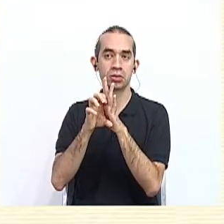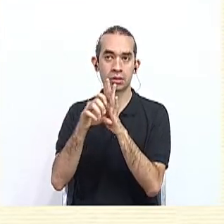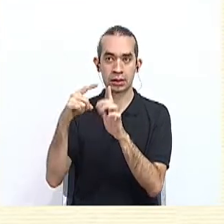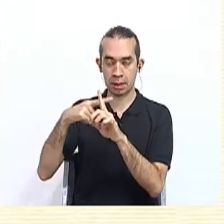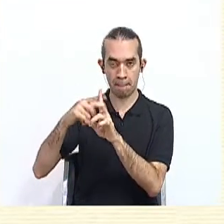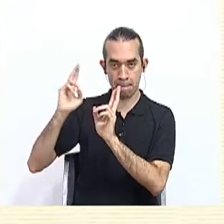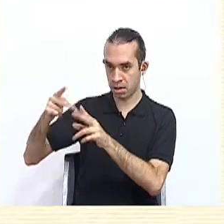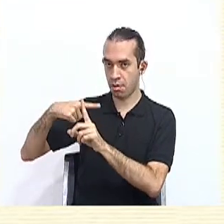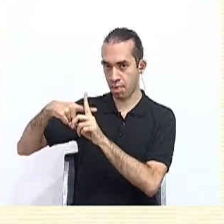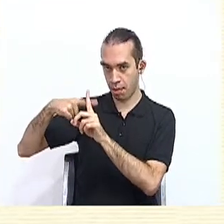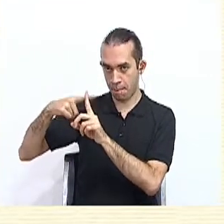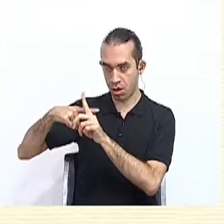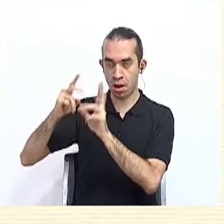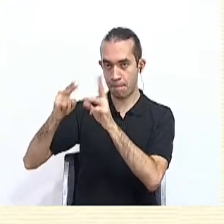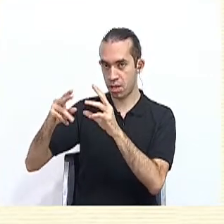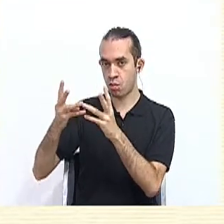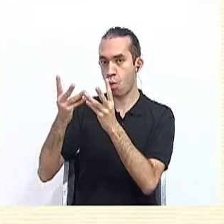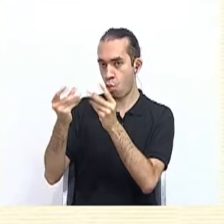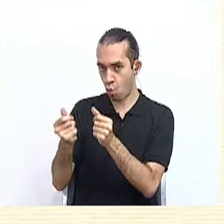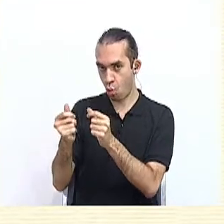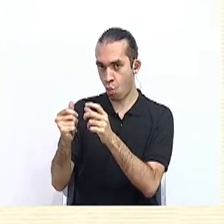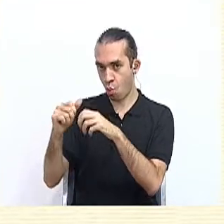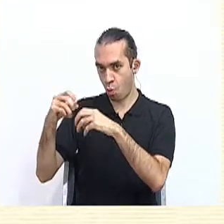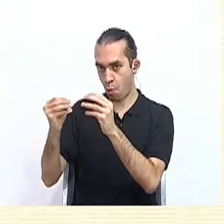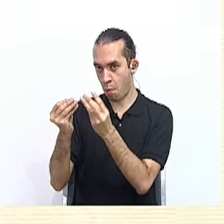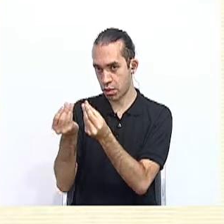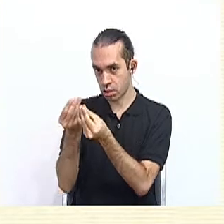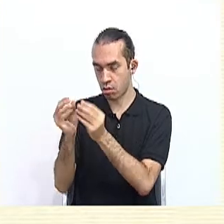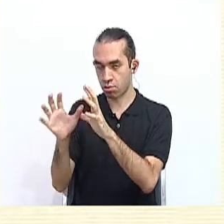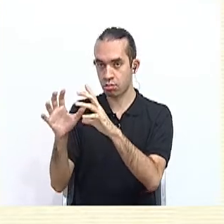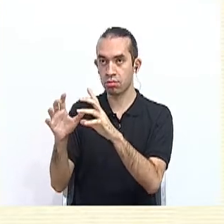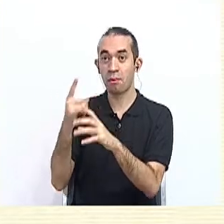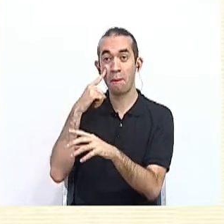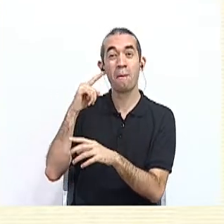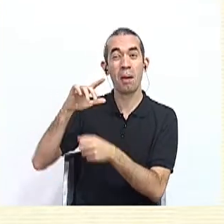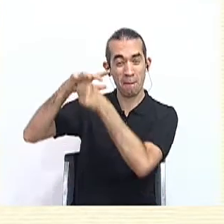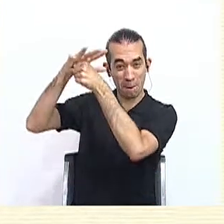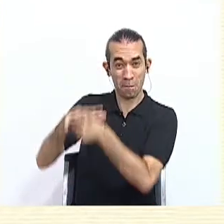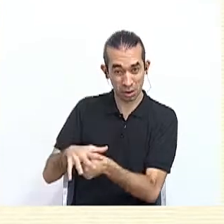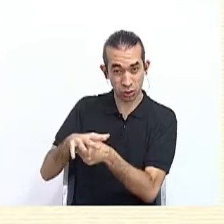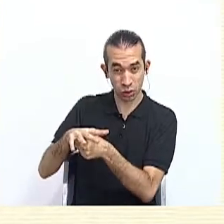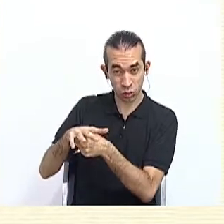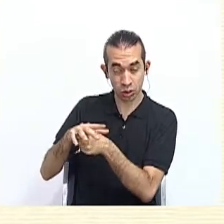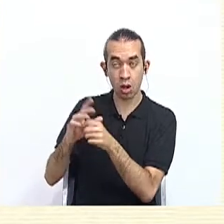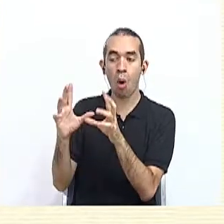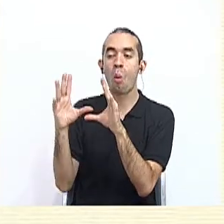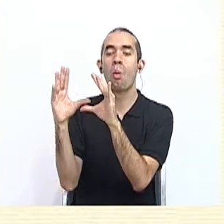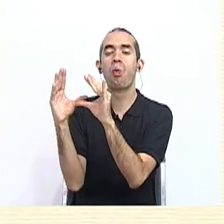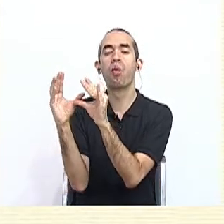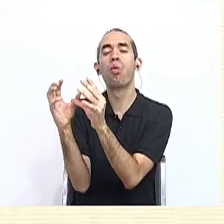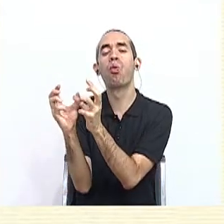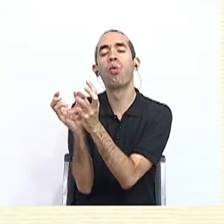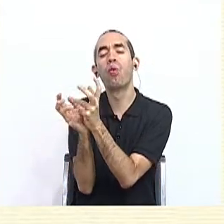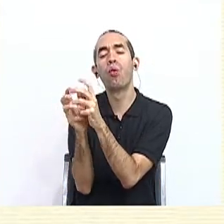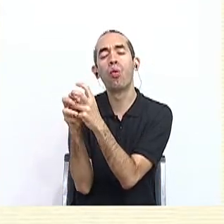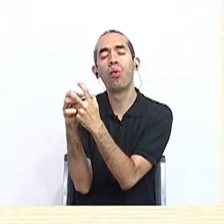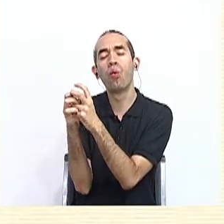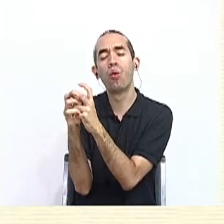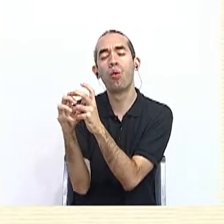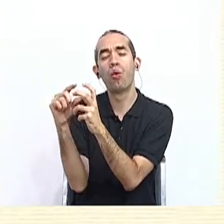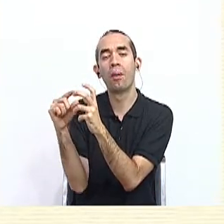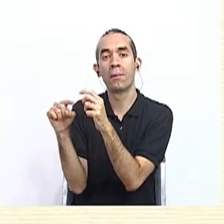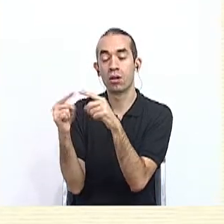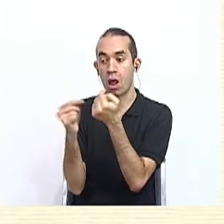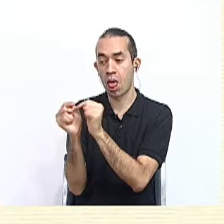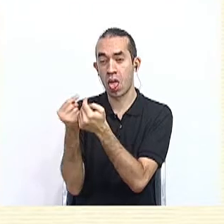la misma cantidad de gas, ese volumen? ¿Qué pasó con la presión? ¿Lograron ver? El volumen disminuyó, pero ahora las partículas